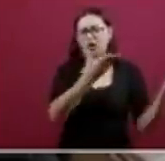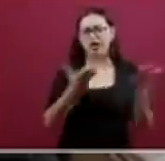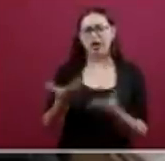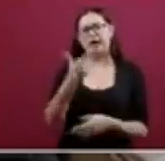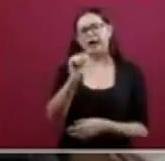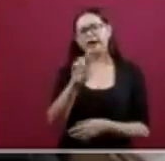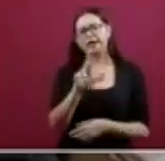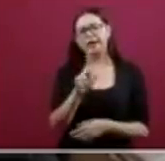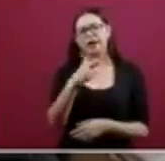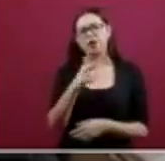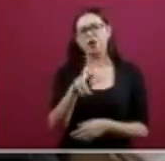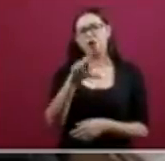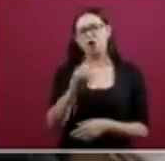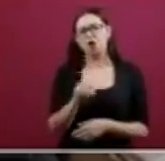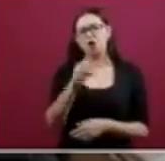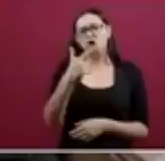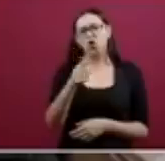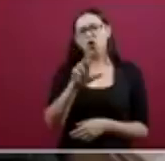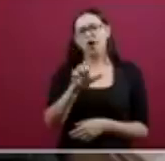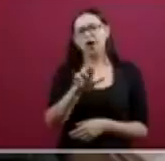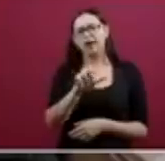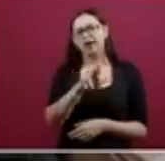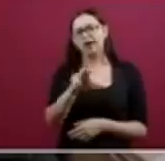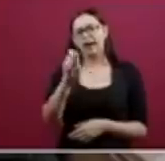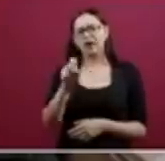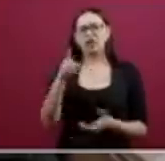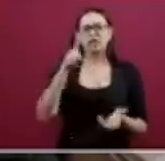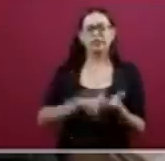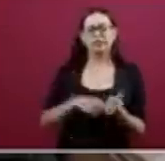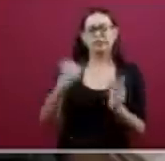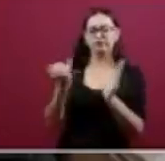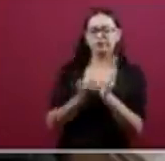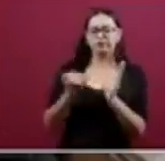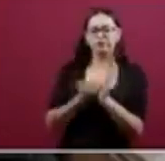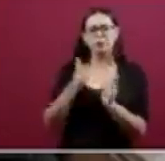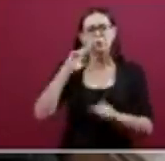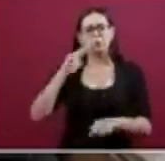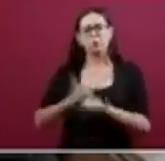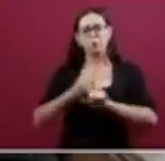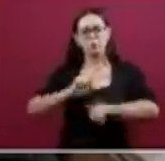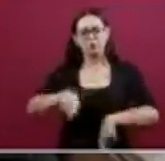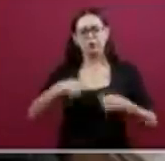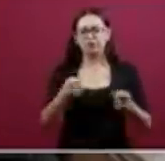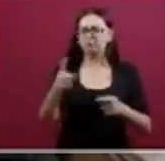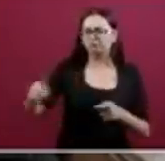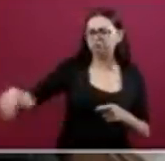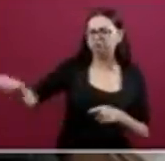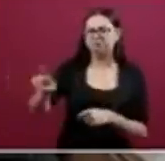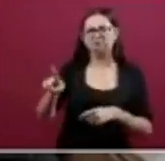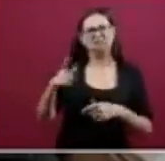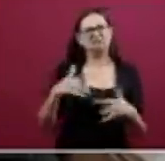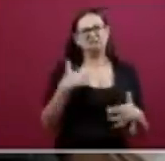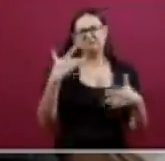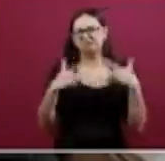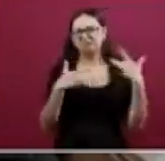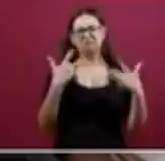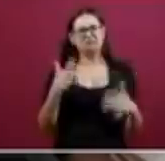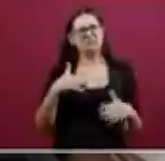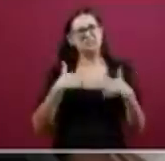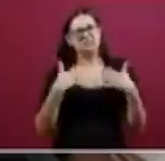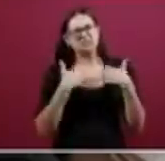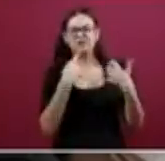Guerrero como encargado de Administración y Finanzas de la dependencia, como se comenzó a publicar desde ayer?